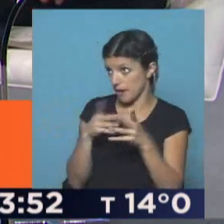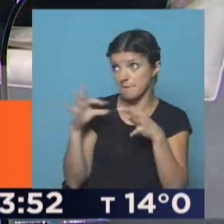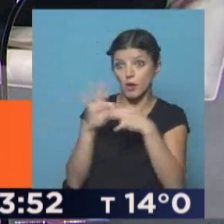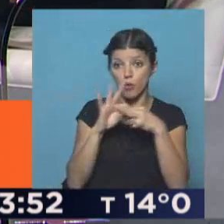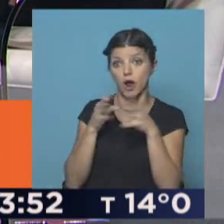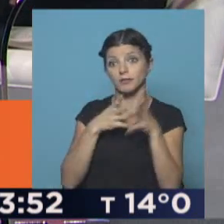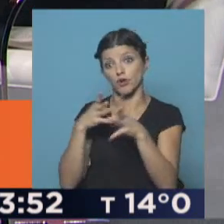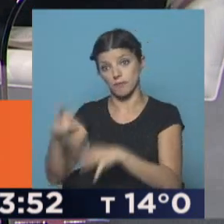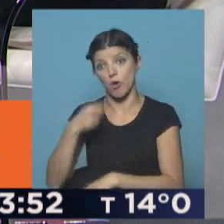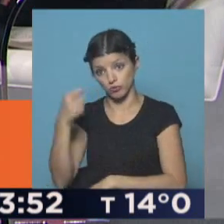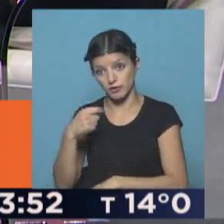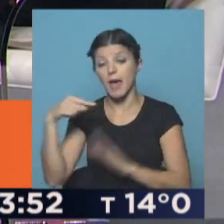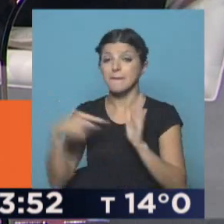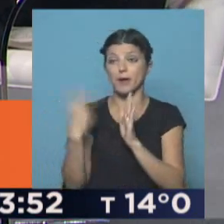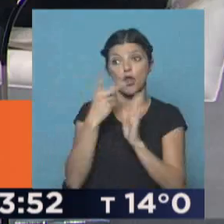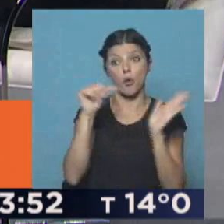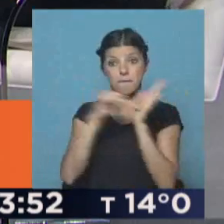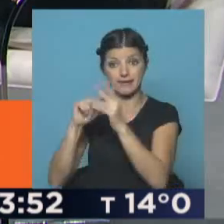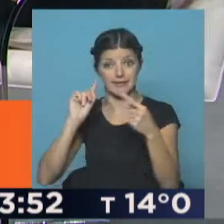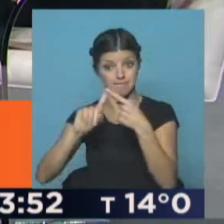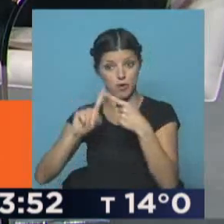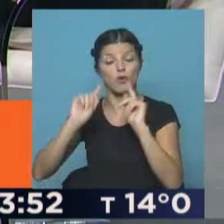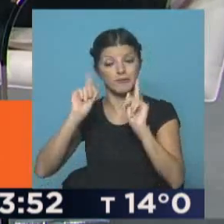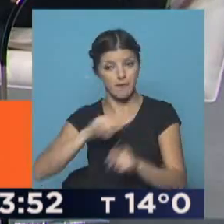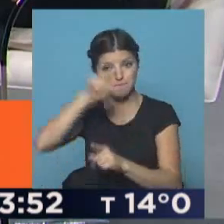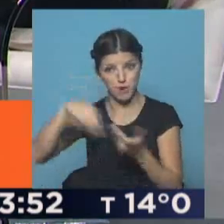en Turquía, definitivamente, pero las relaciones entre países efectivamente no pasan por su mejor momento.